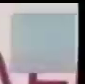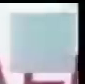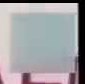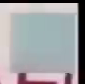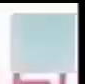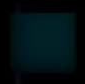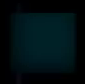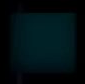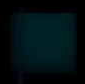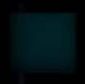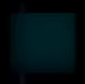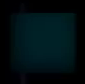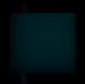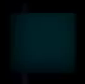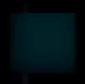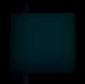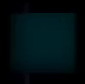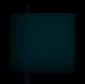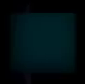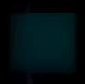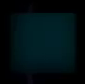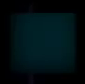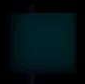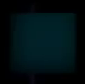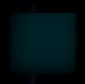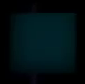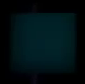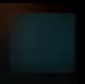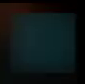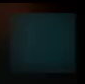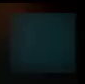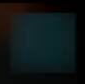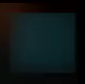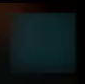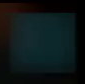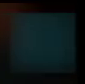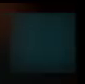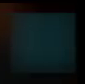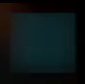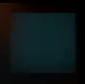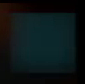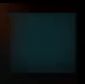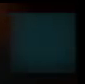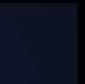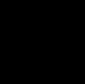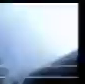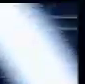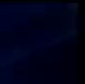Impresionante transformación. Meryl Streep imitó a Donald Trump en Nueva York.